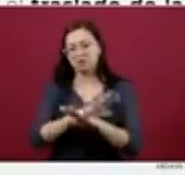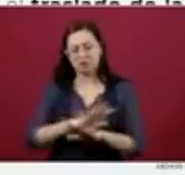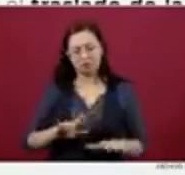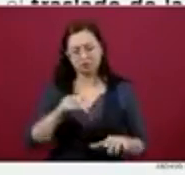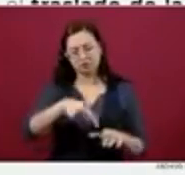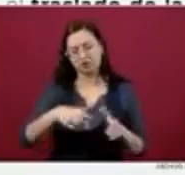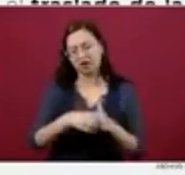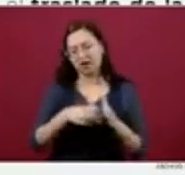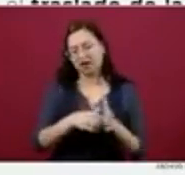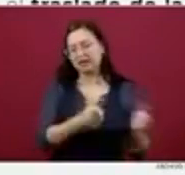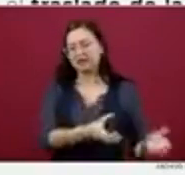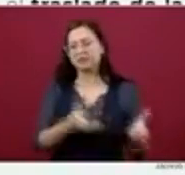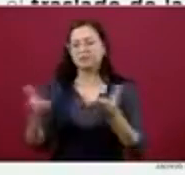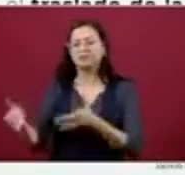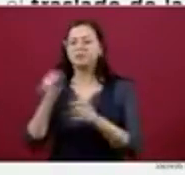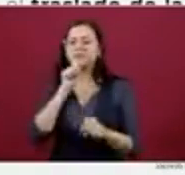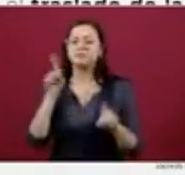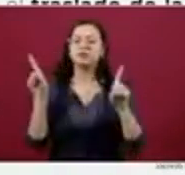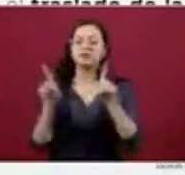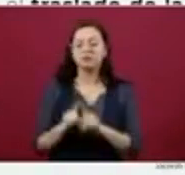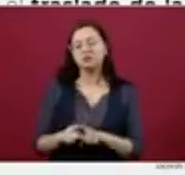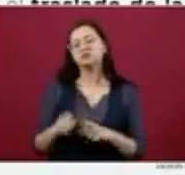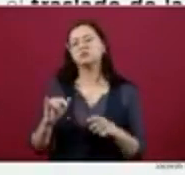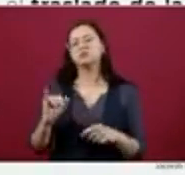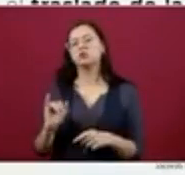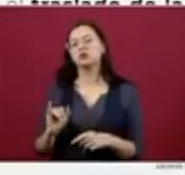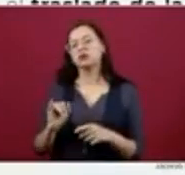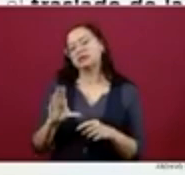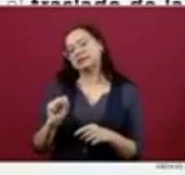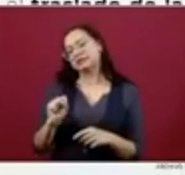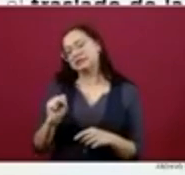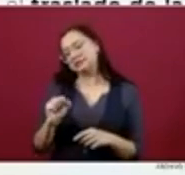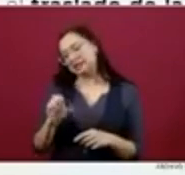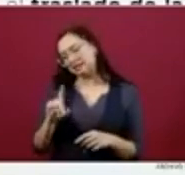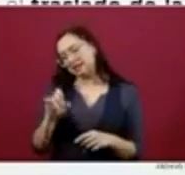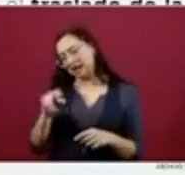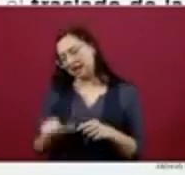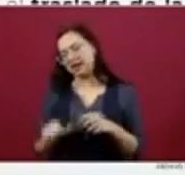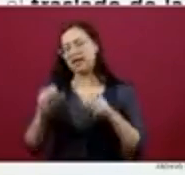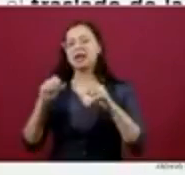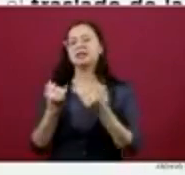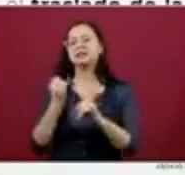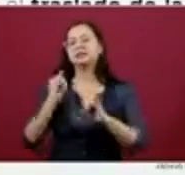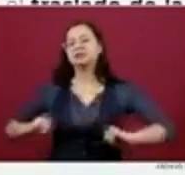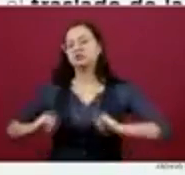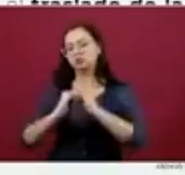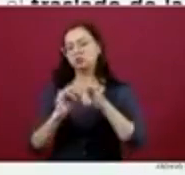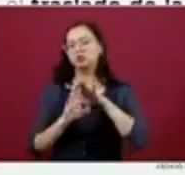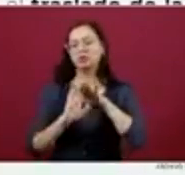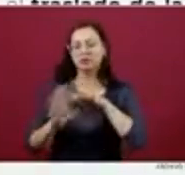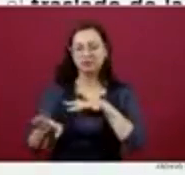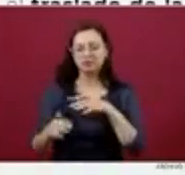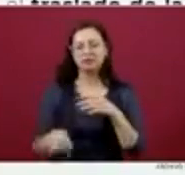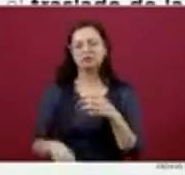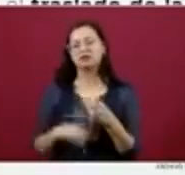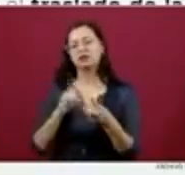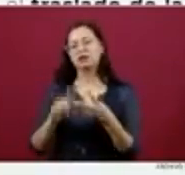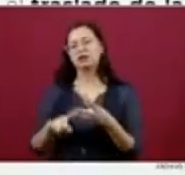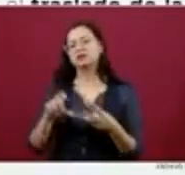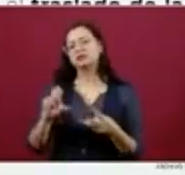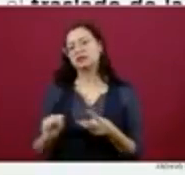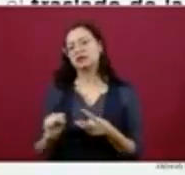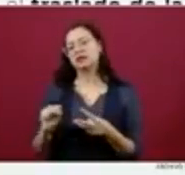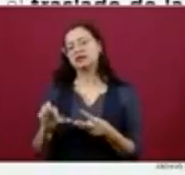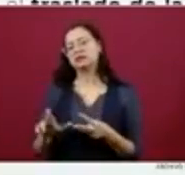componían información del Instituto Nacional de Migración, de la SEDENA, de la Secretaría de Relaciones Exteriores,